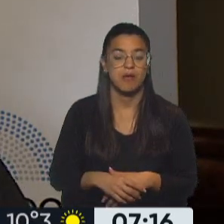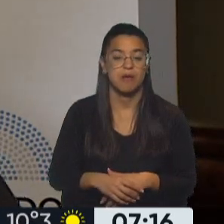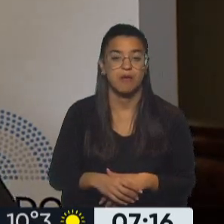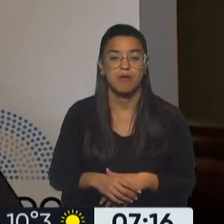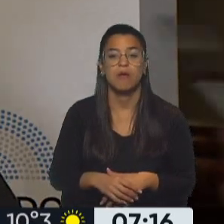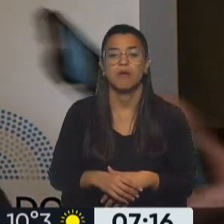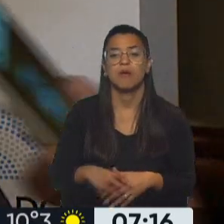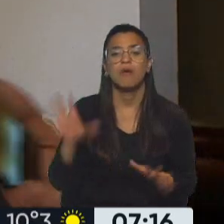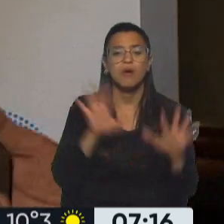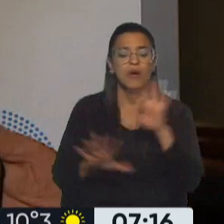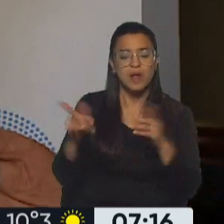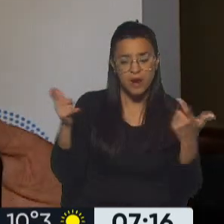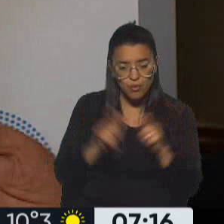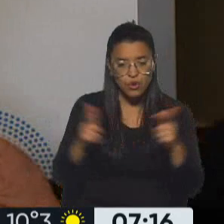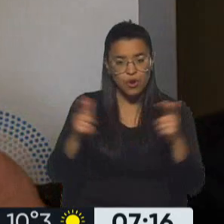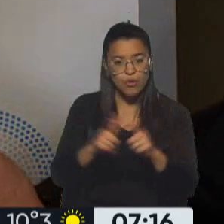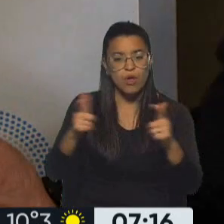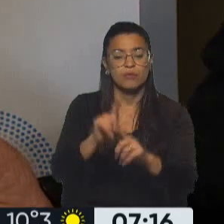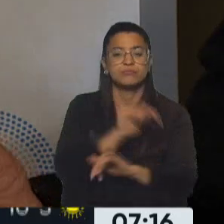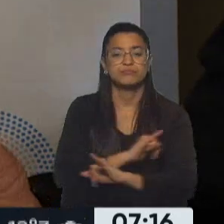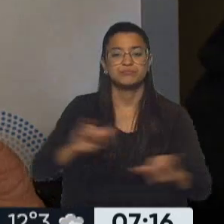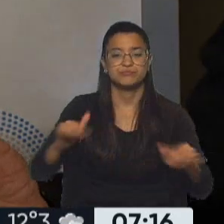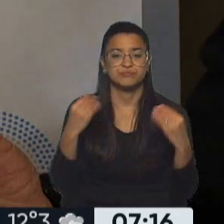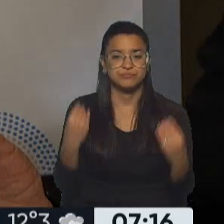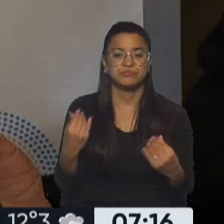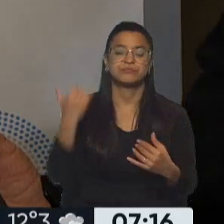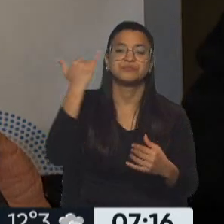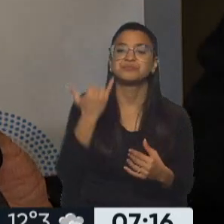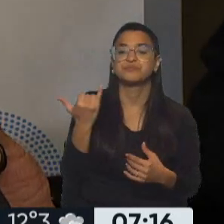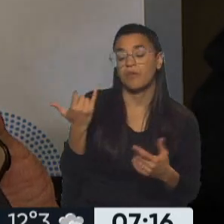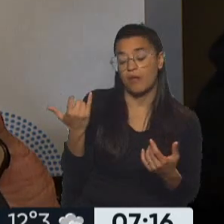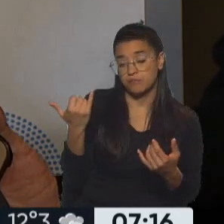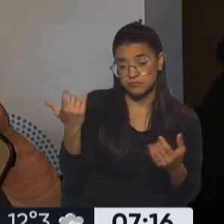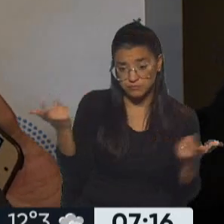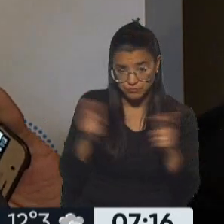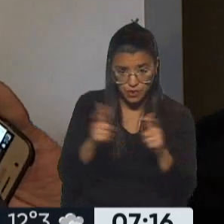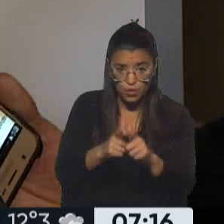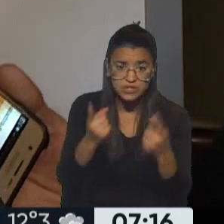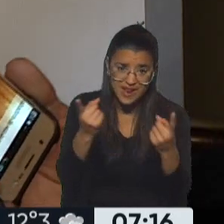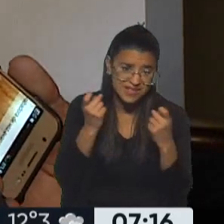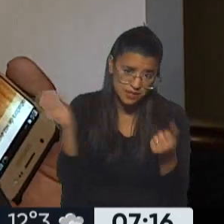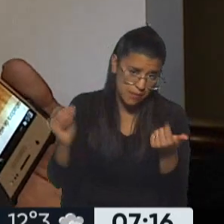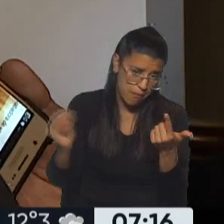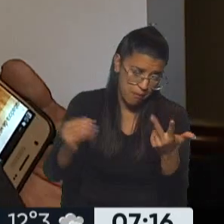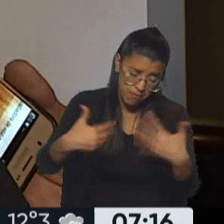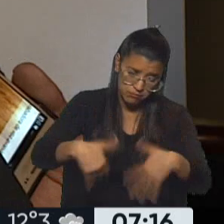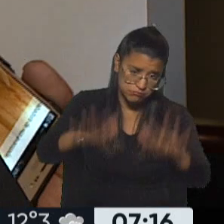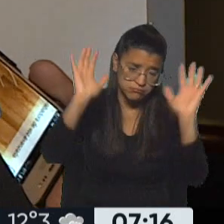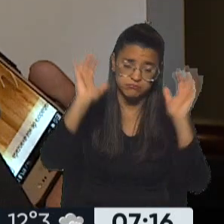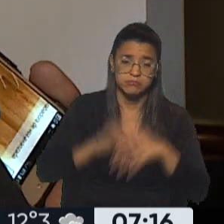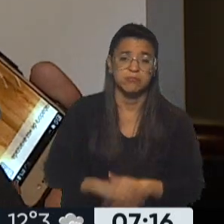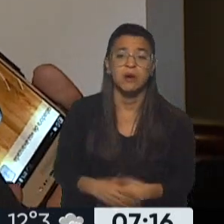conjunto de reuniones informativas todas las que haga falta toda la que hagan falta de manera de que